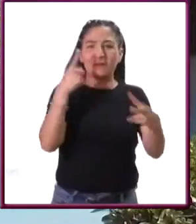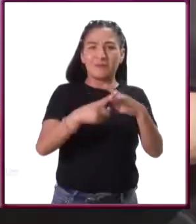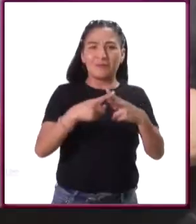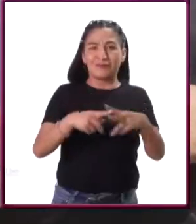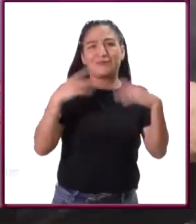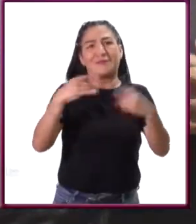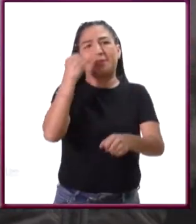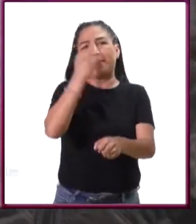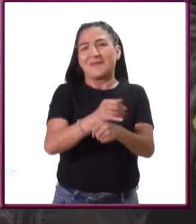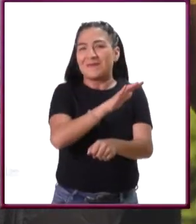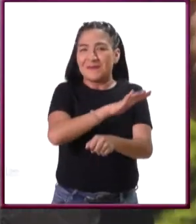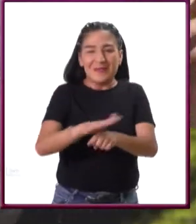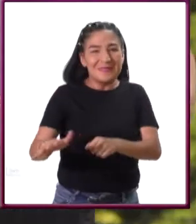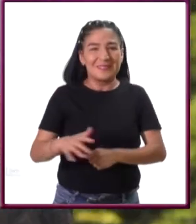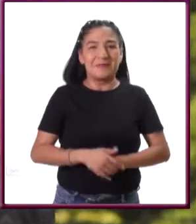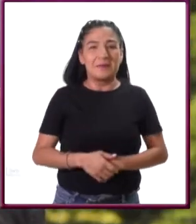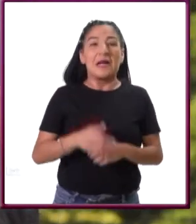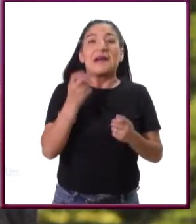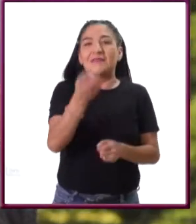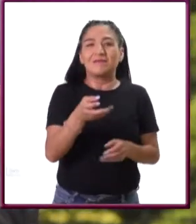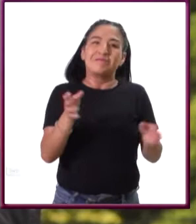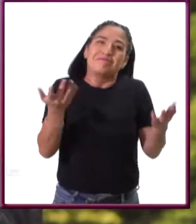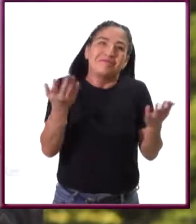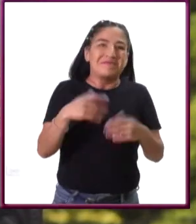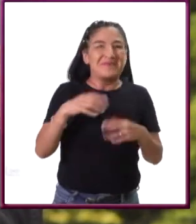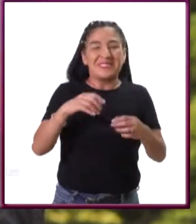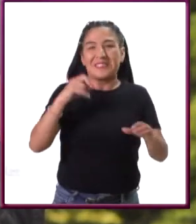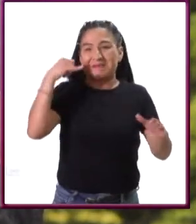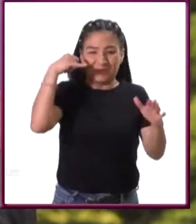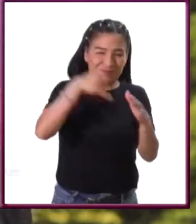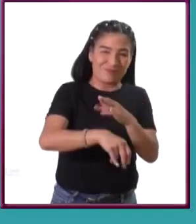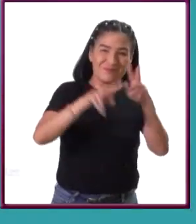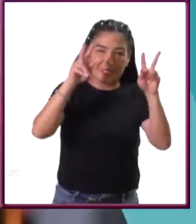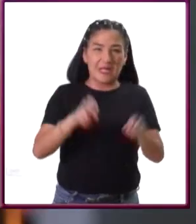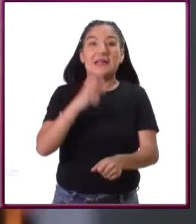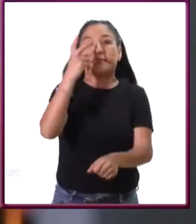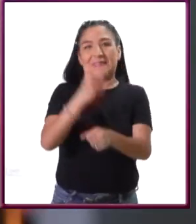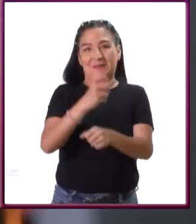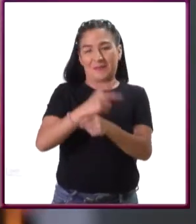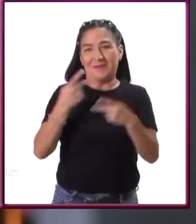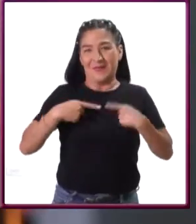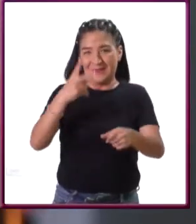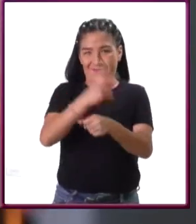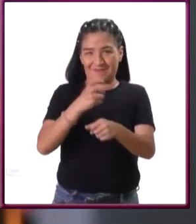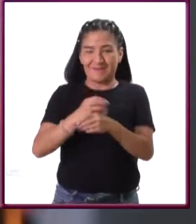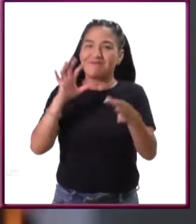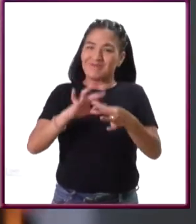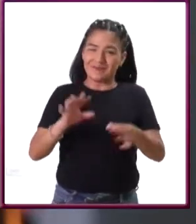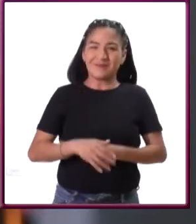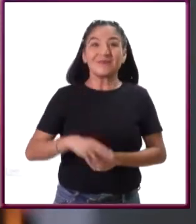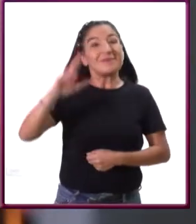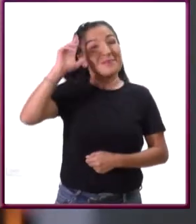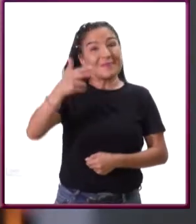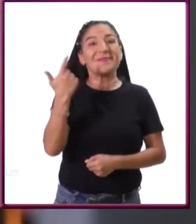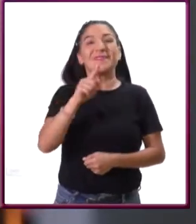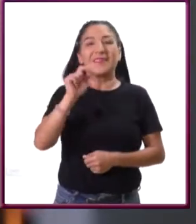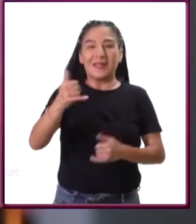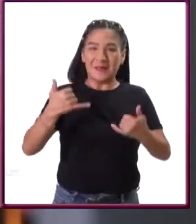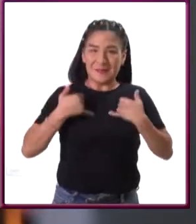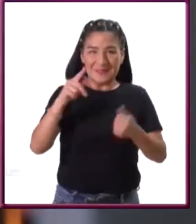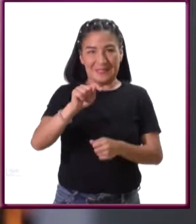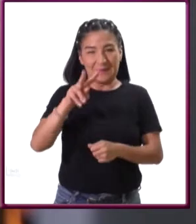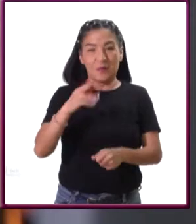imposibles. Esto es un tema, ¿eh? Nuestro segundo invitado nos explica. Hola, ¿qué tal, Jóvenes en TV? Estamos con el doctor Alan